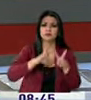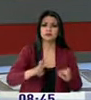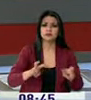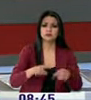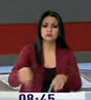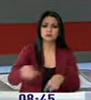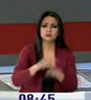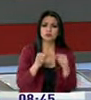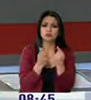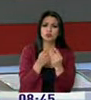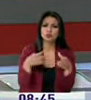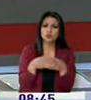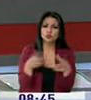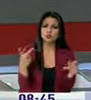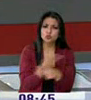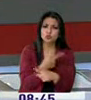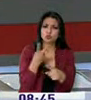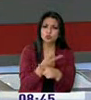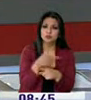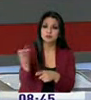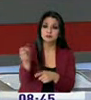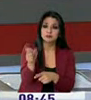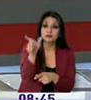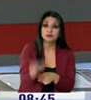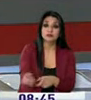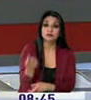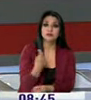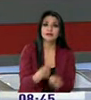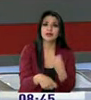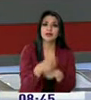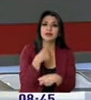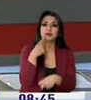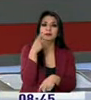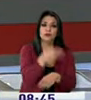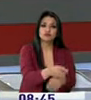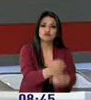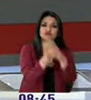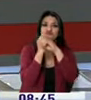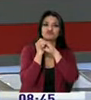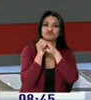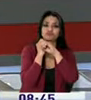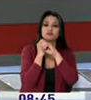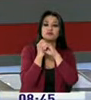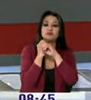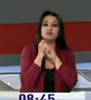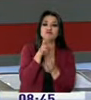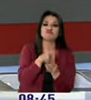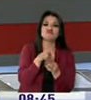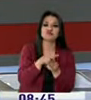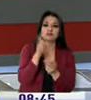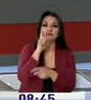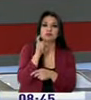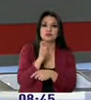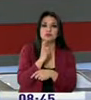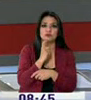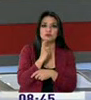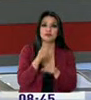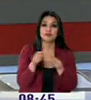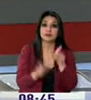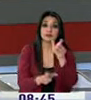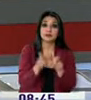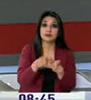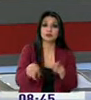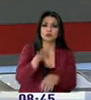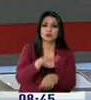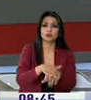investiga, pues podría ser una presunta red de trata de personas con fines de explotación sexual, donde habría al menos una decena de